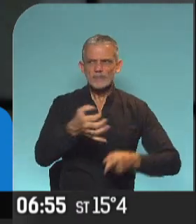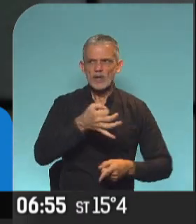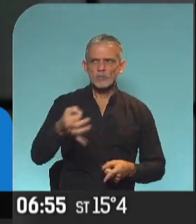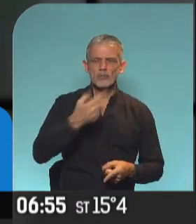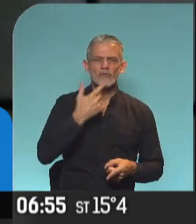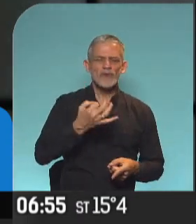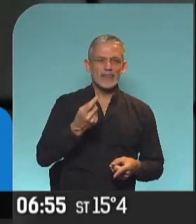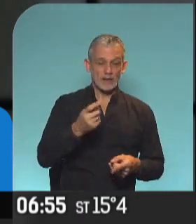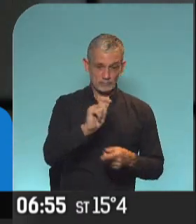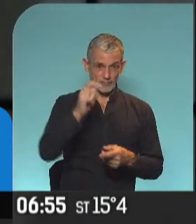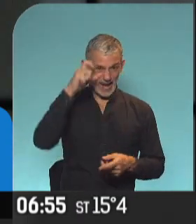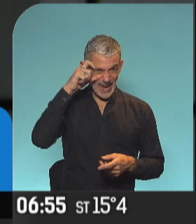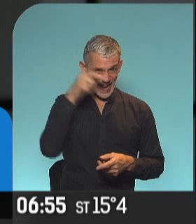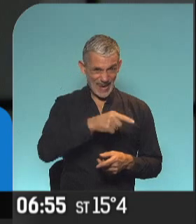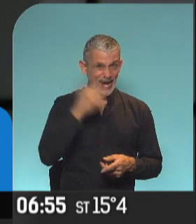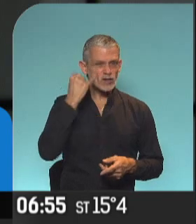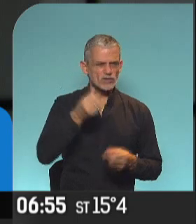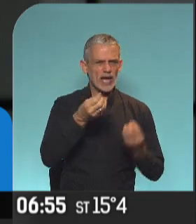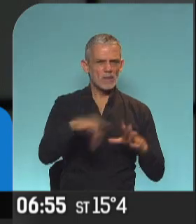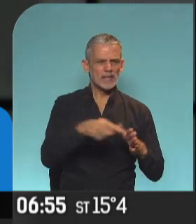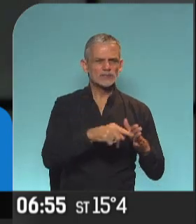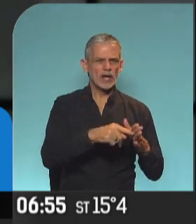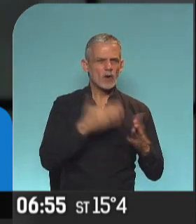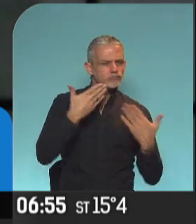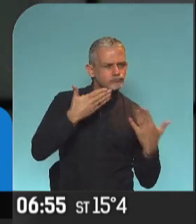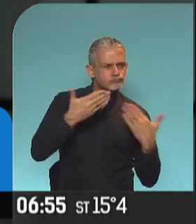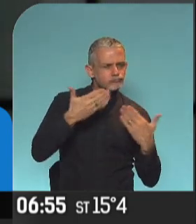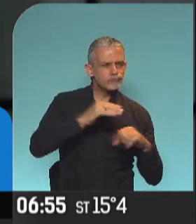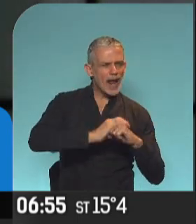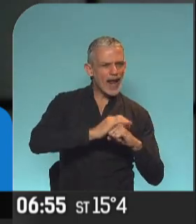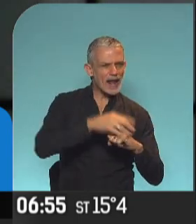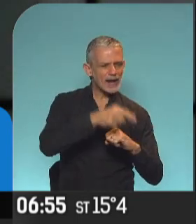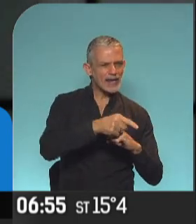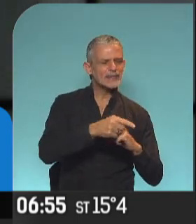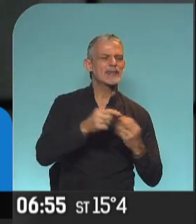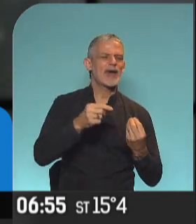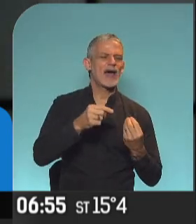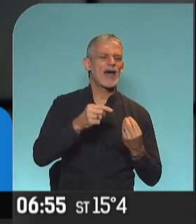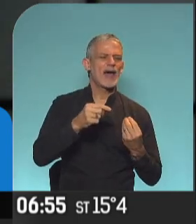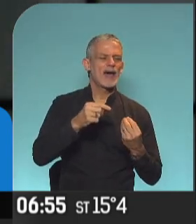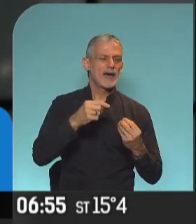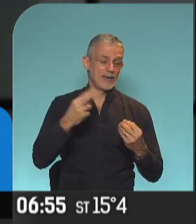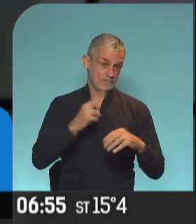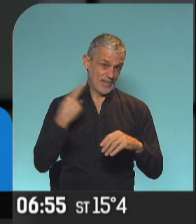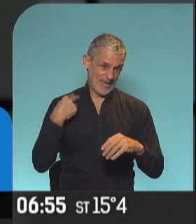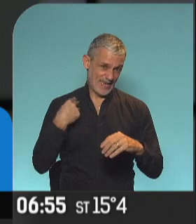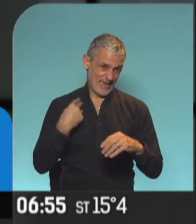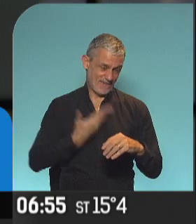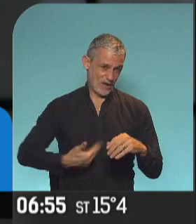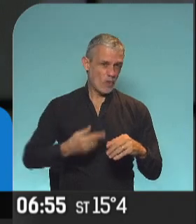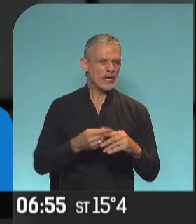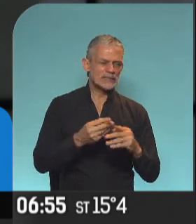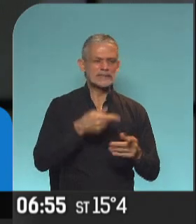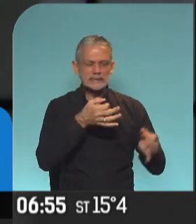que en el mes de enero ya había empezado a hablar con Horacio Rodríguez Larreta a propósito de la necesidad de